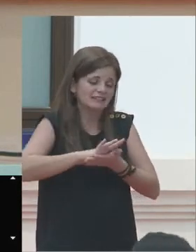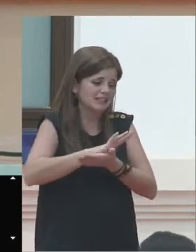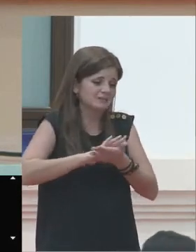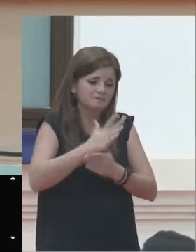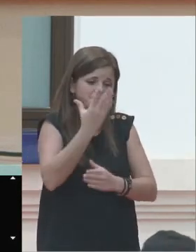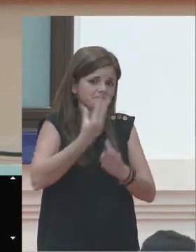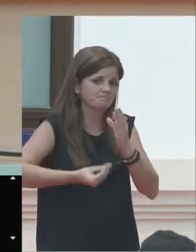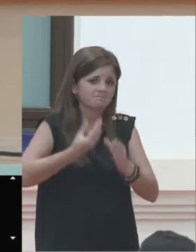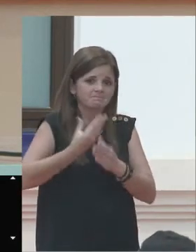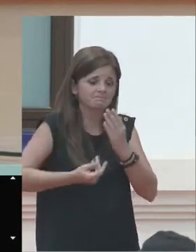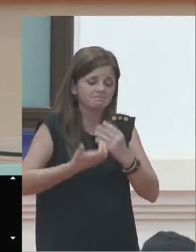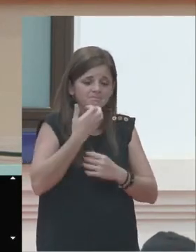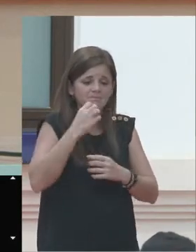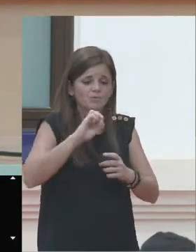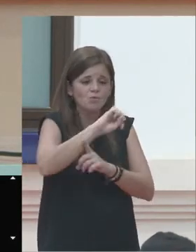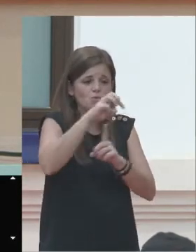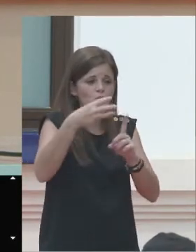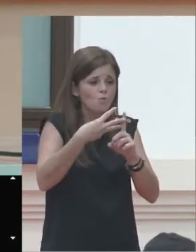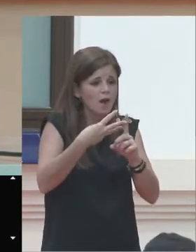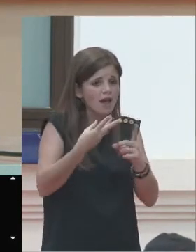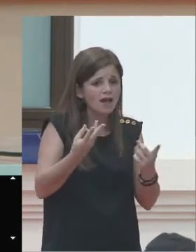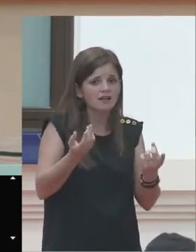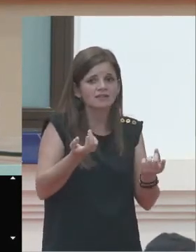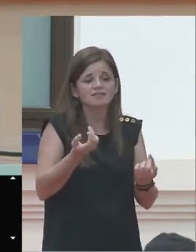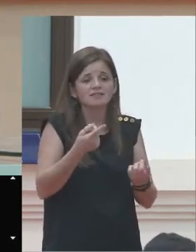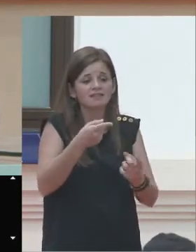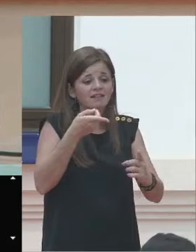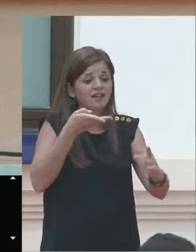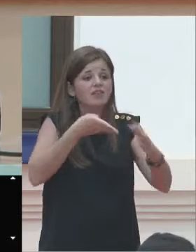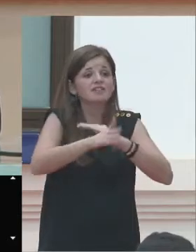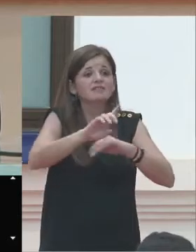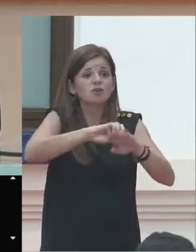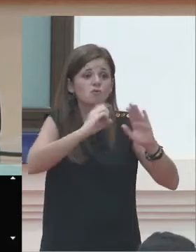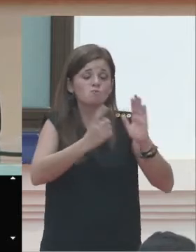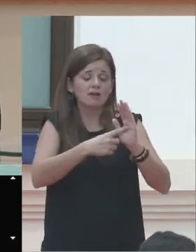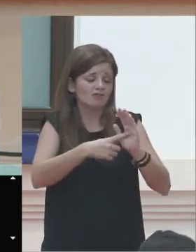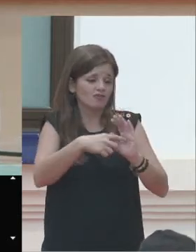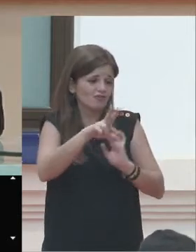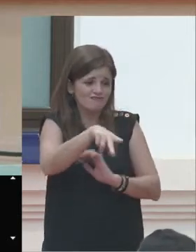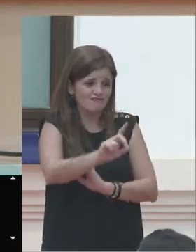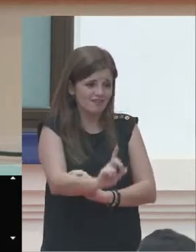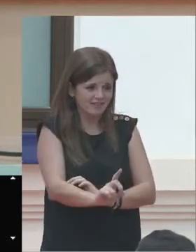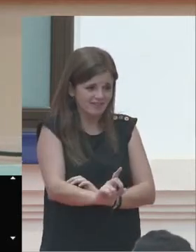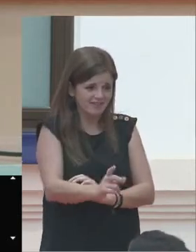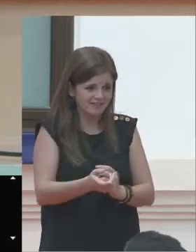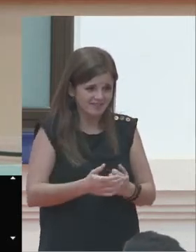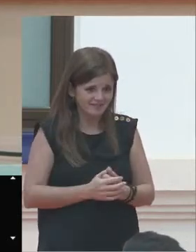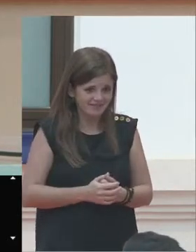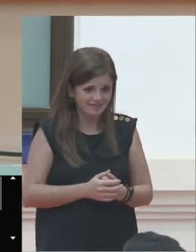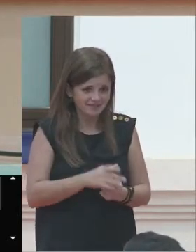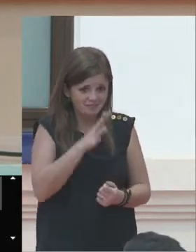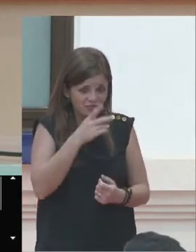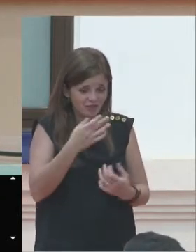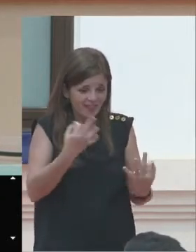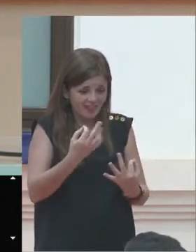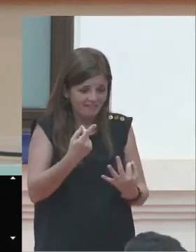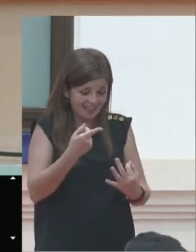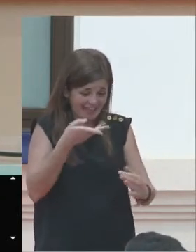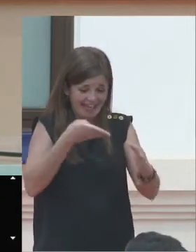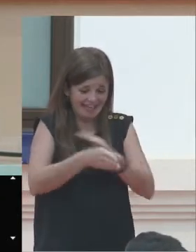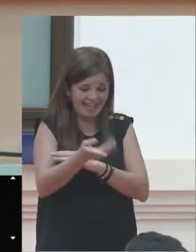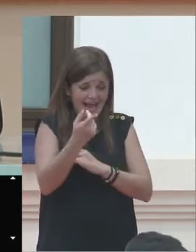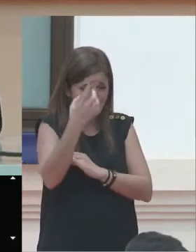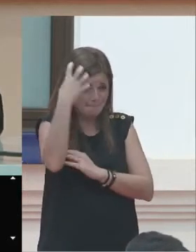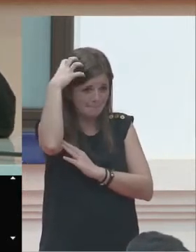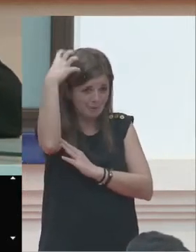fallando que las páginas web para sacar los billetitos no son accesibles, ni la de Renfe, ni la de Iberia. Por eso tenéis que entrar en el patronato para